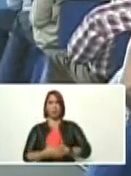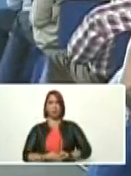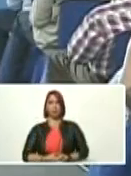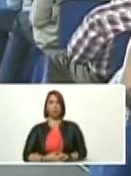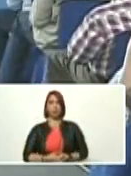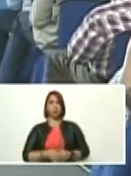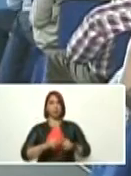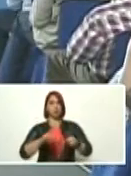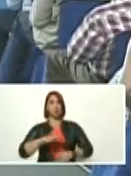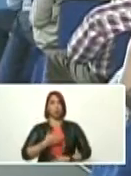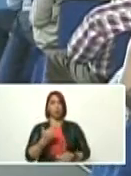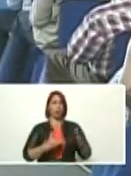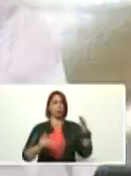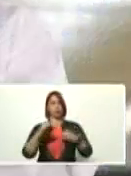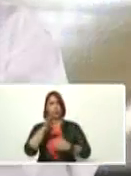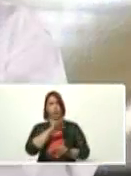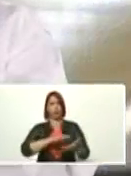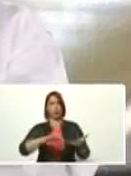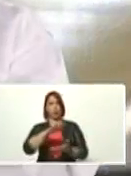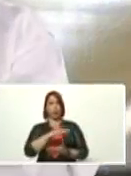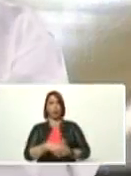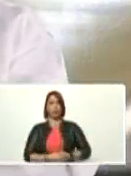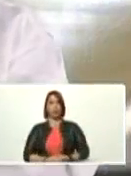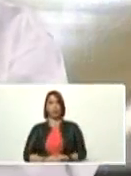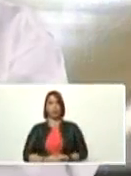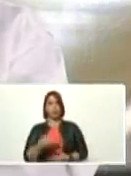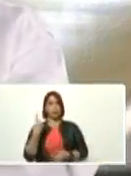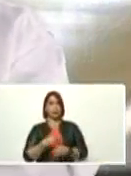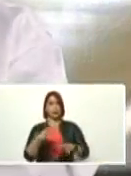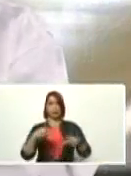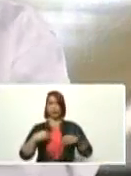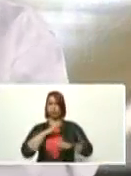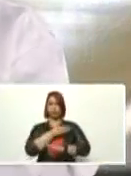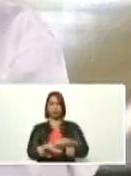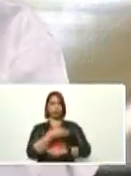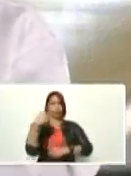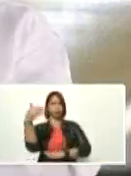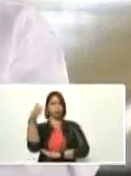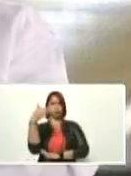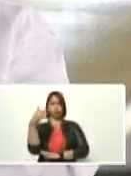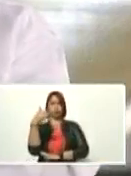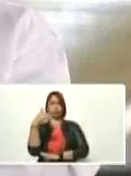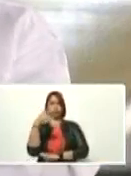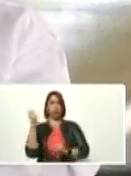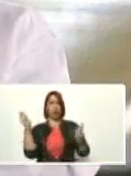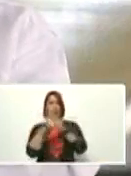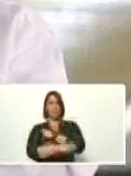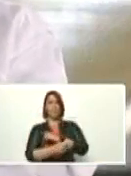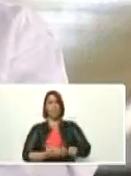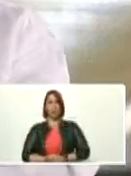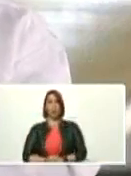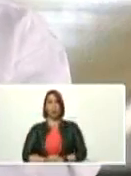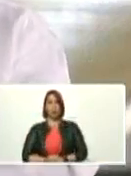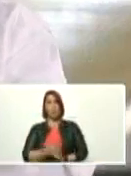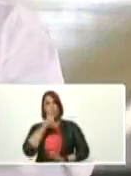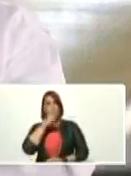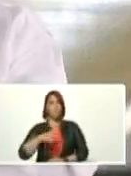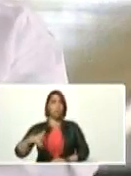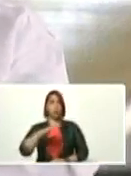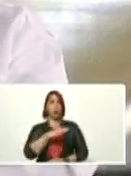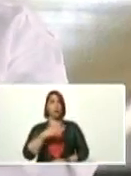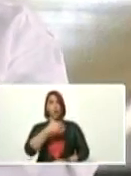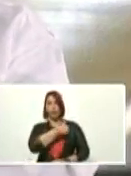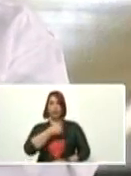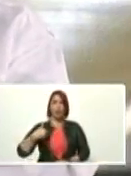para que pueda superar las turbulencias, debe asumir con fuerza las banderas del cambio que los pueblos